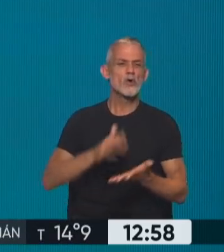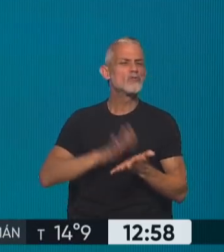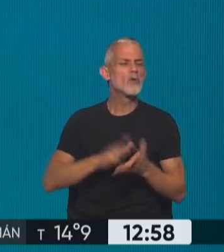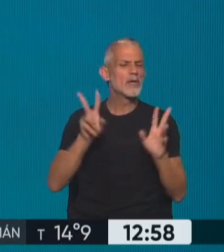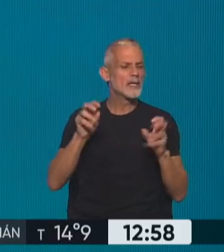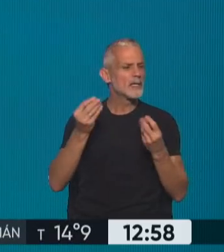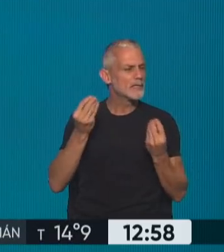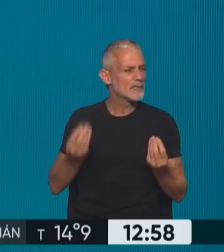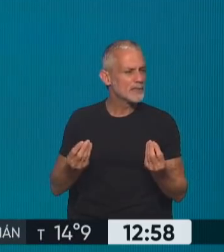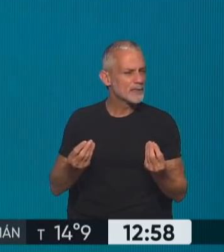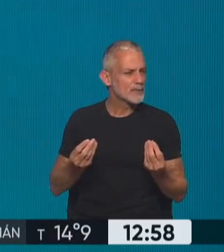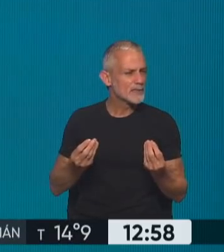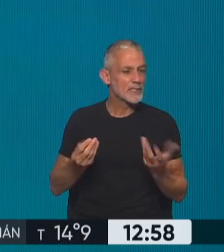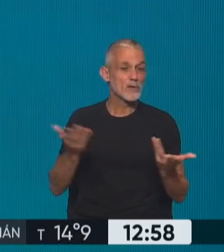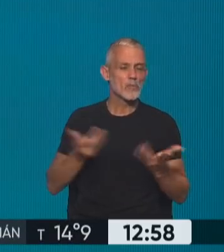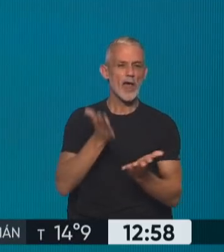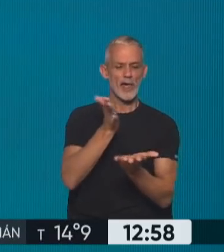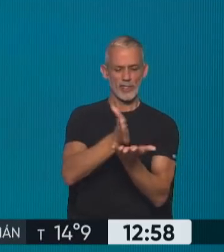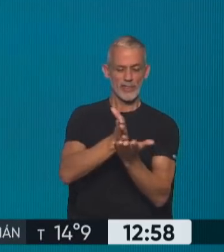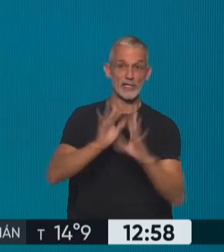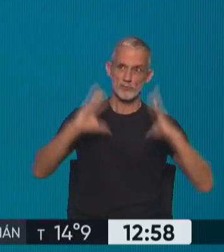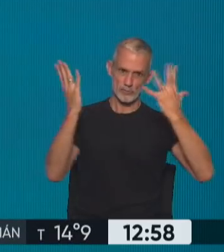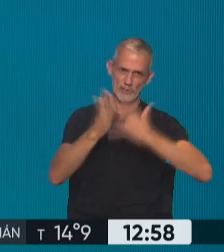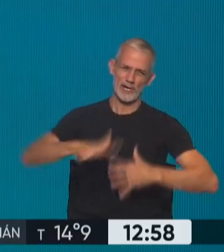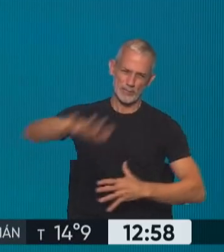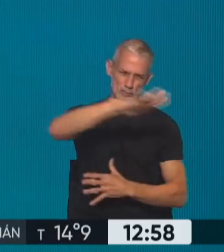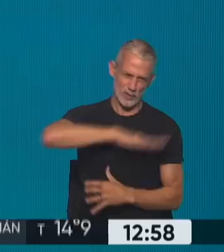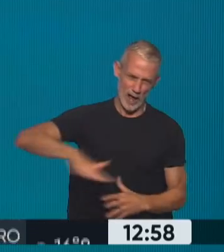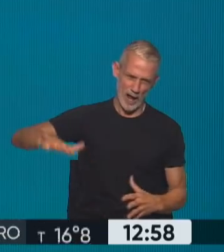respecto al derecho internacional,